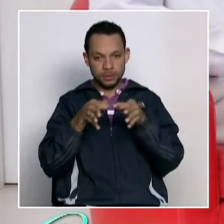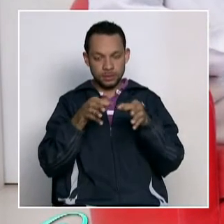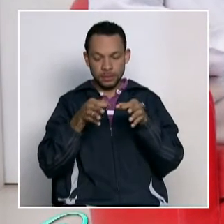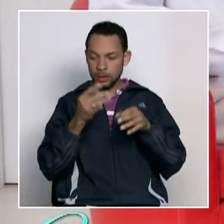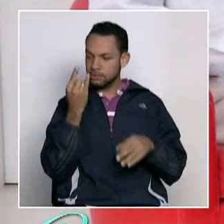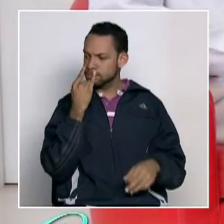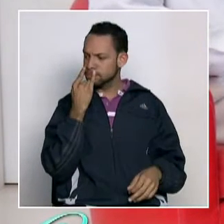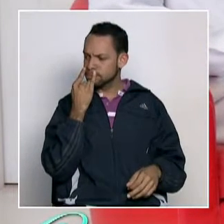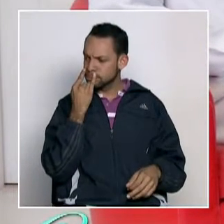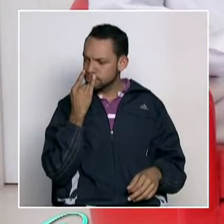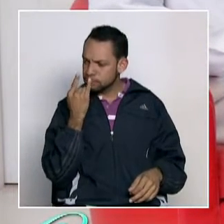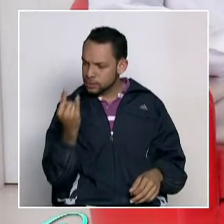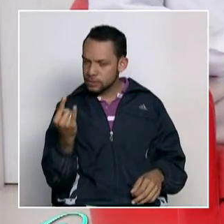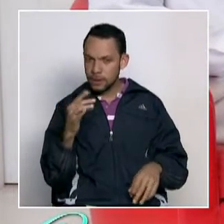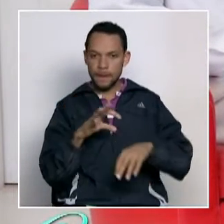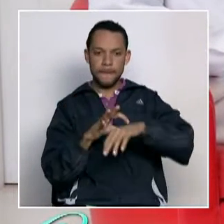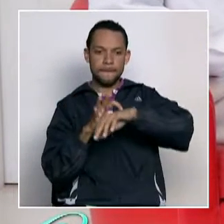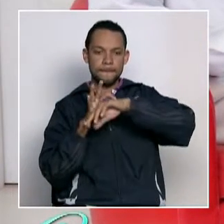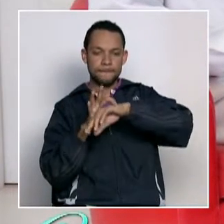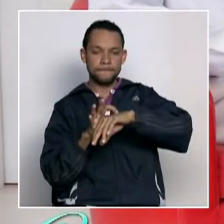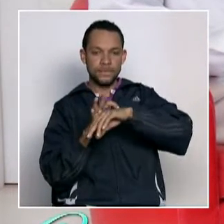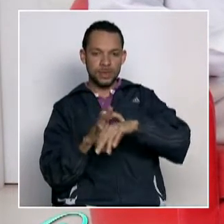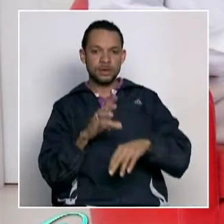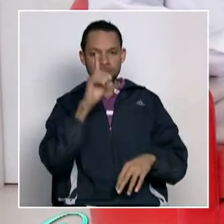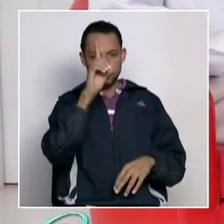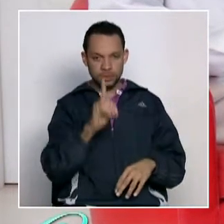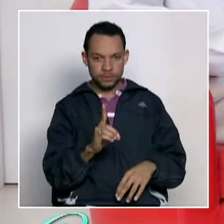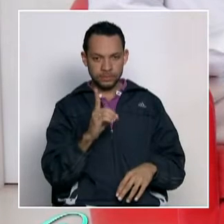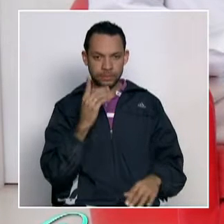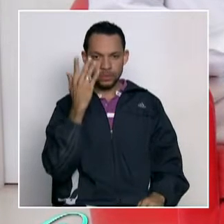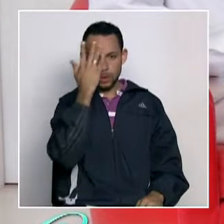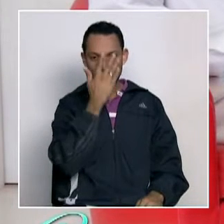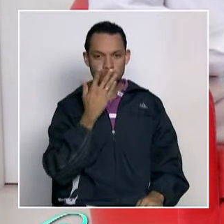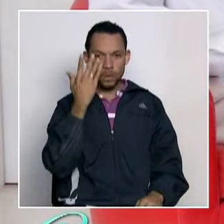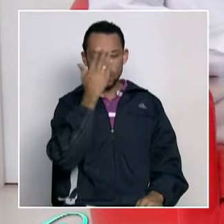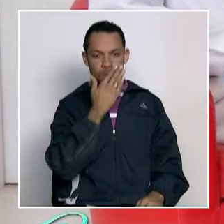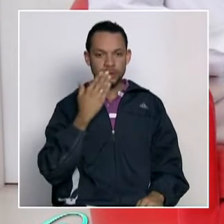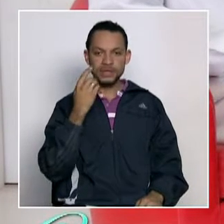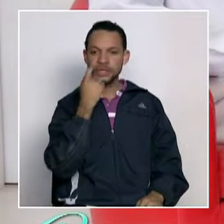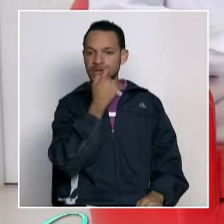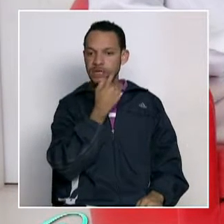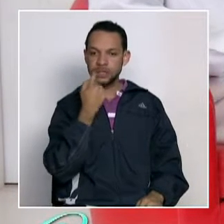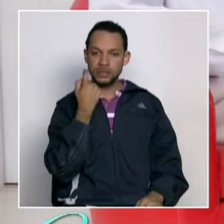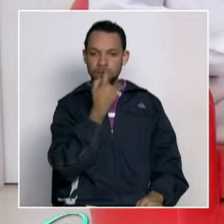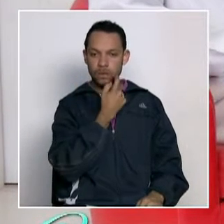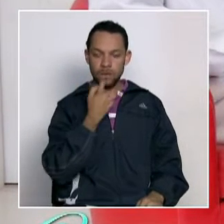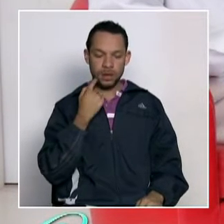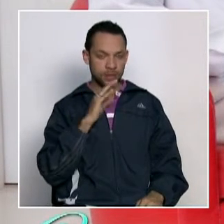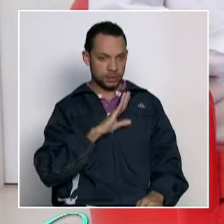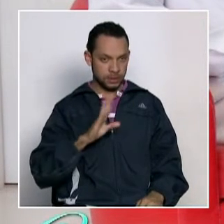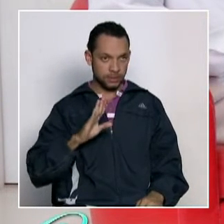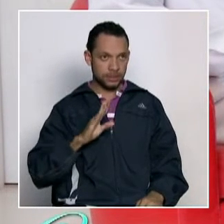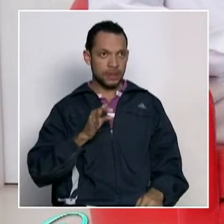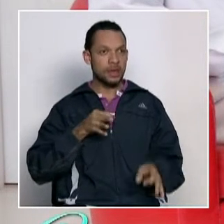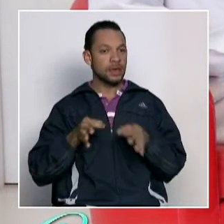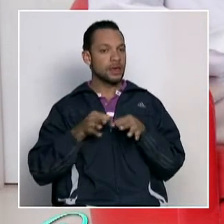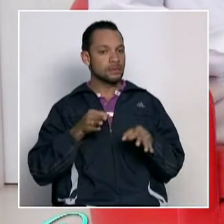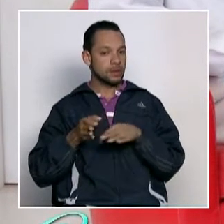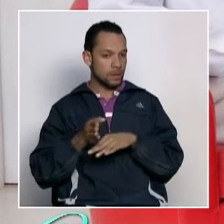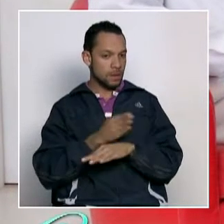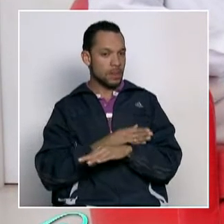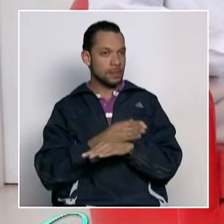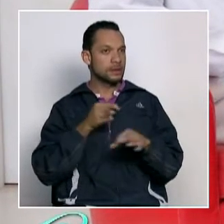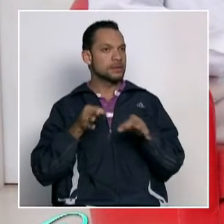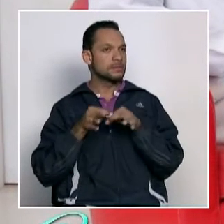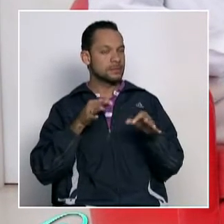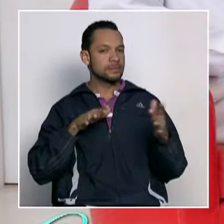este caso fue que el médico tomara la decisión de valorar la parte odontológica. Ya hemos explicado en varios programas anteriores